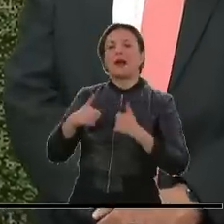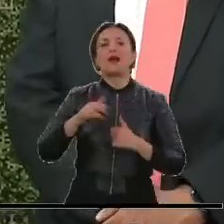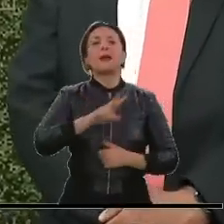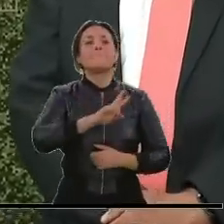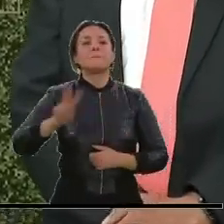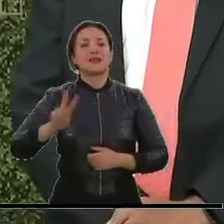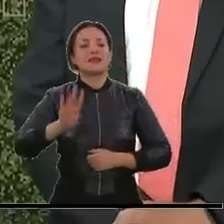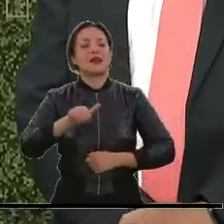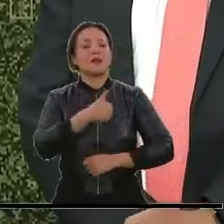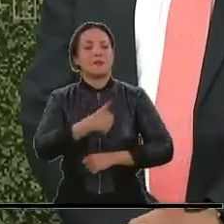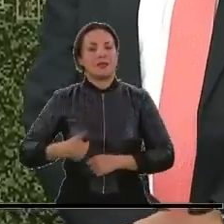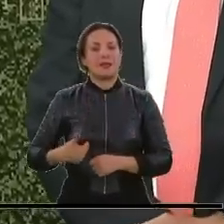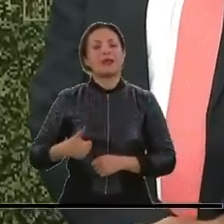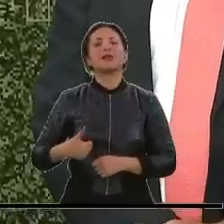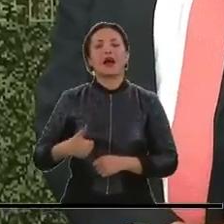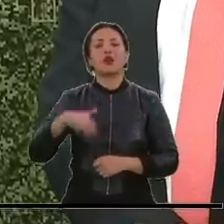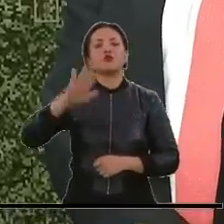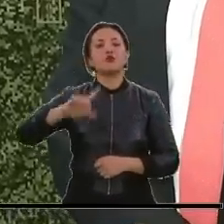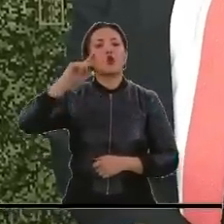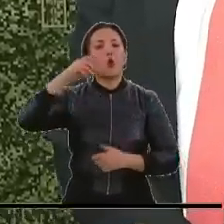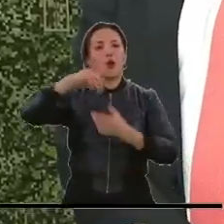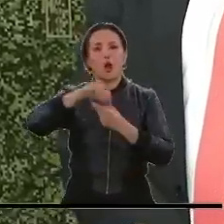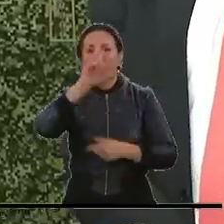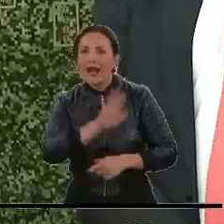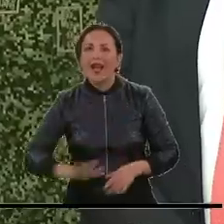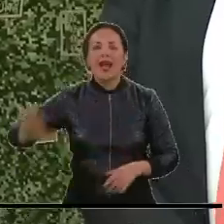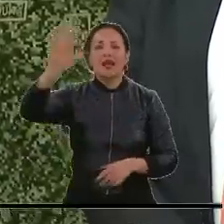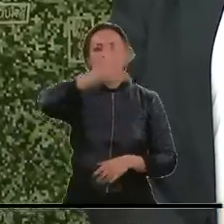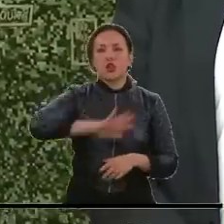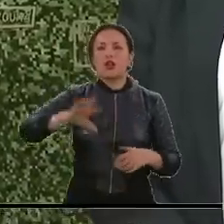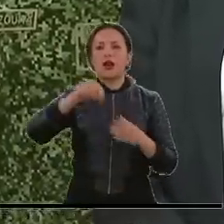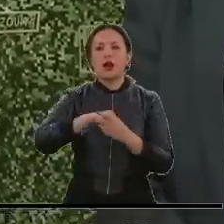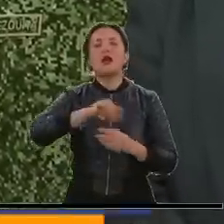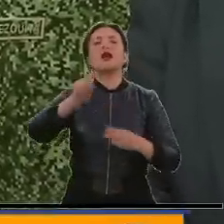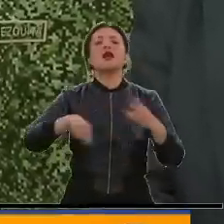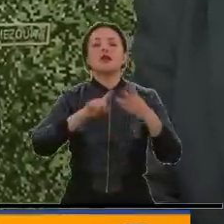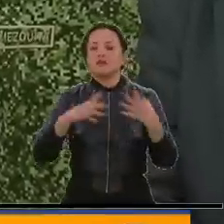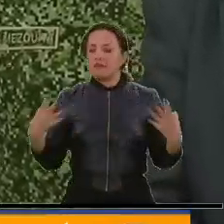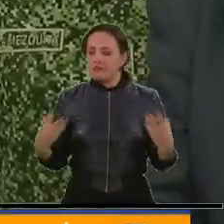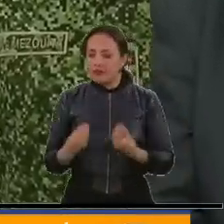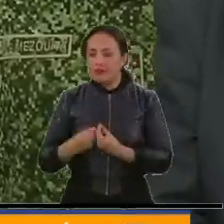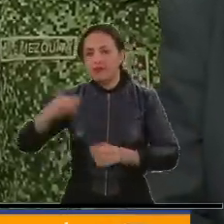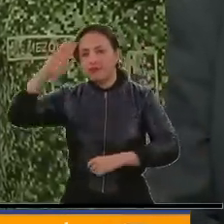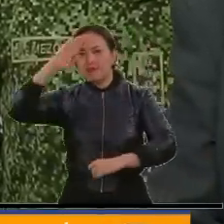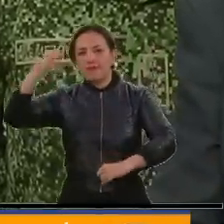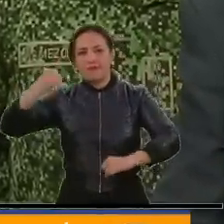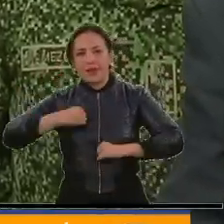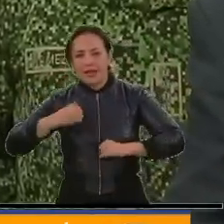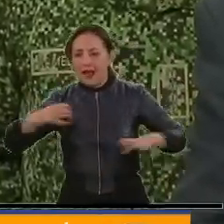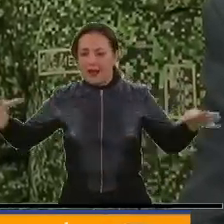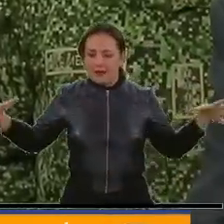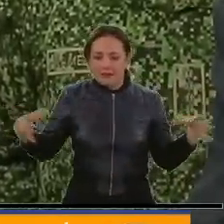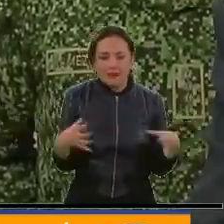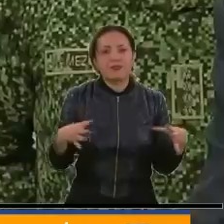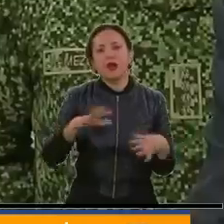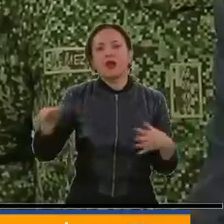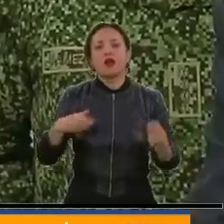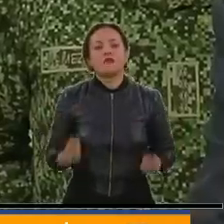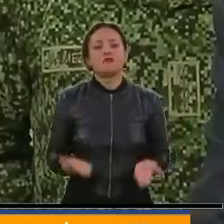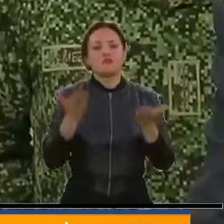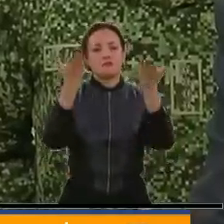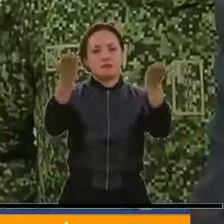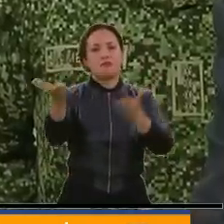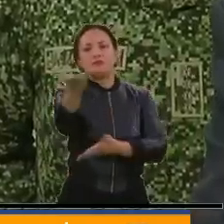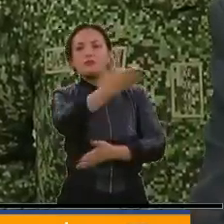vicepresidenta, del gobierno nacional entero y de nuestras fuerzas militares y de policía, desearle a todos